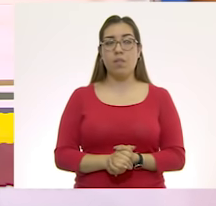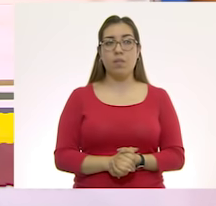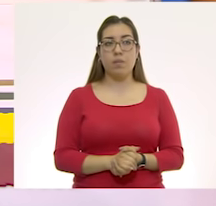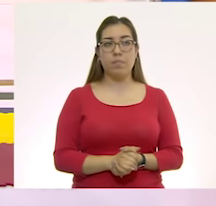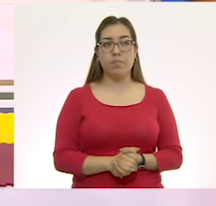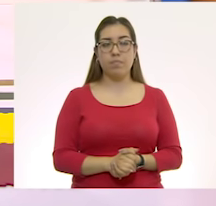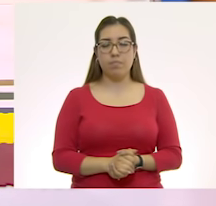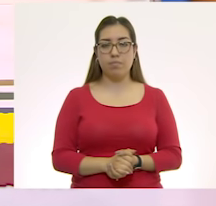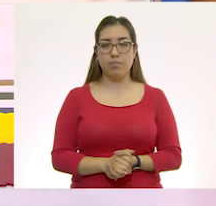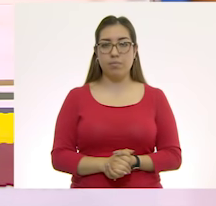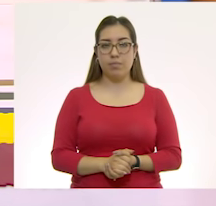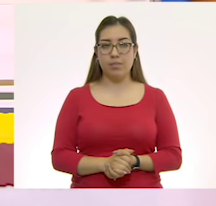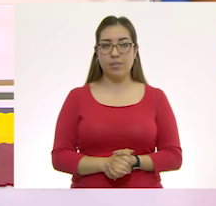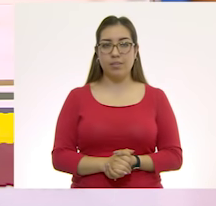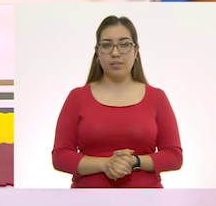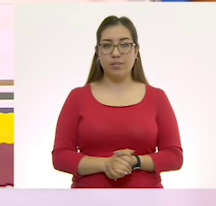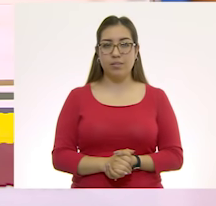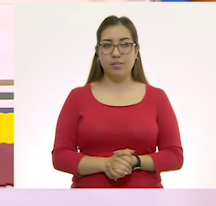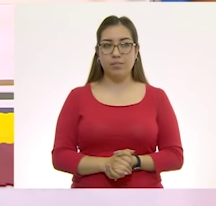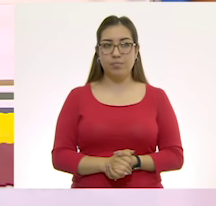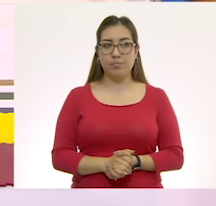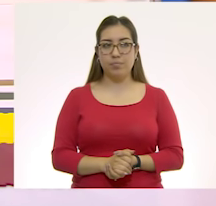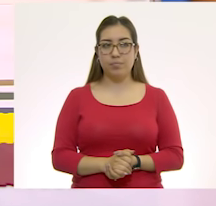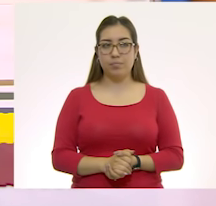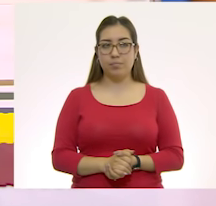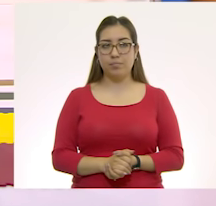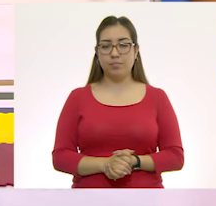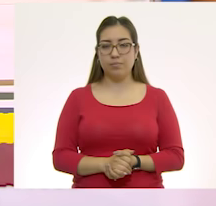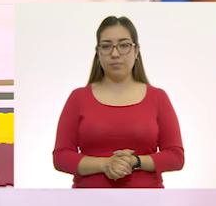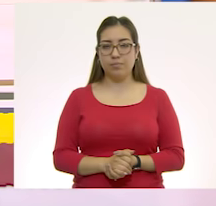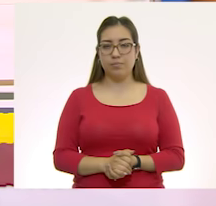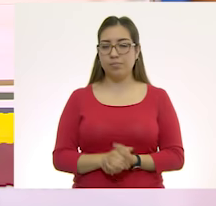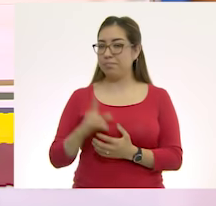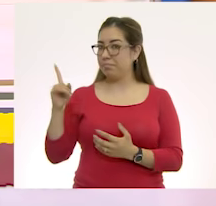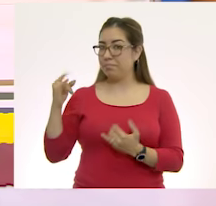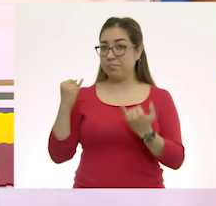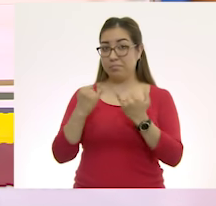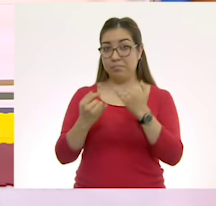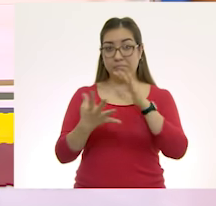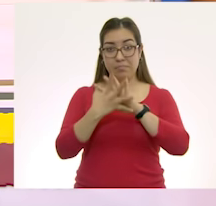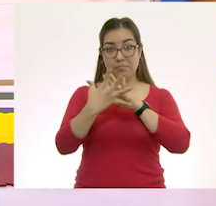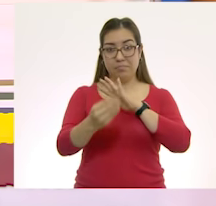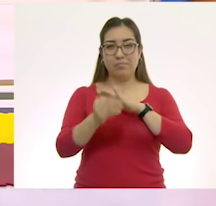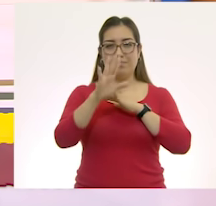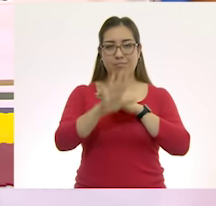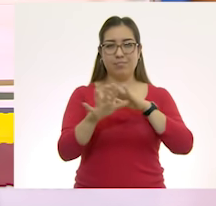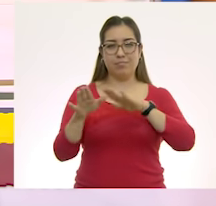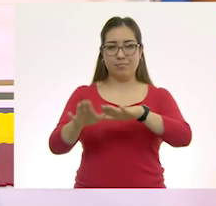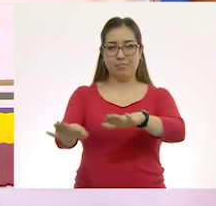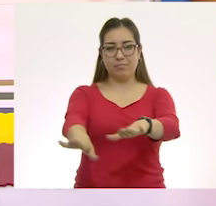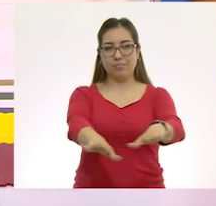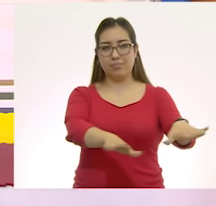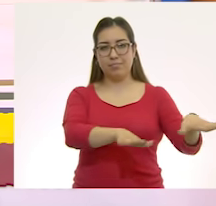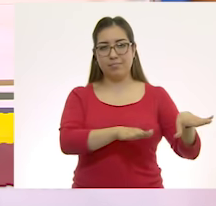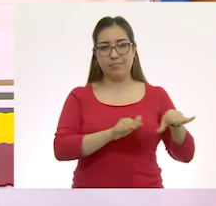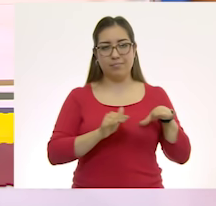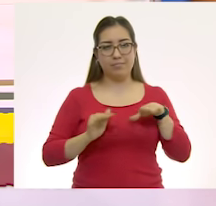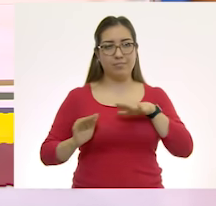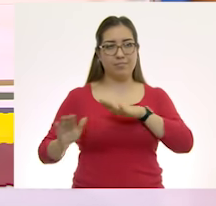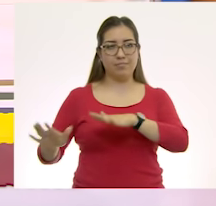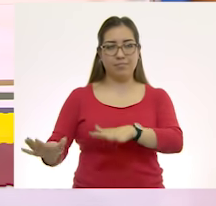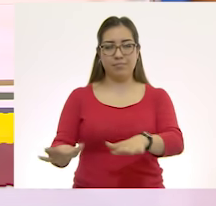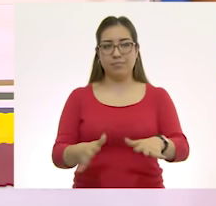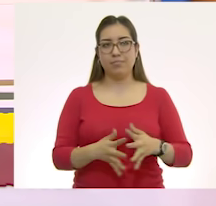y damos un giro hacia los dos la hacia el mismo lado. Exacto. Como que doblas un poquito el bracito así, lo avientas y